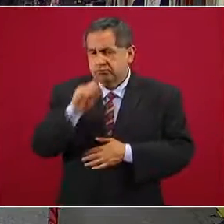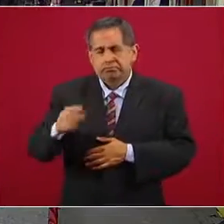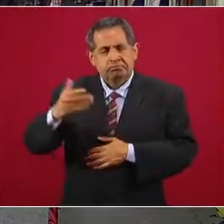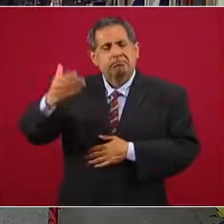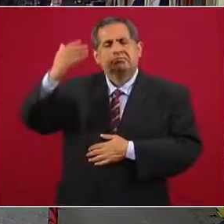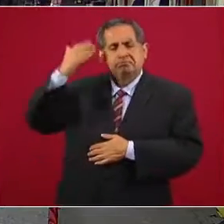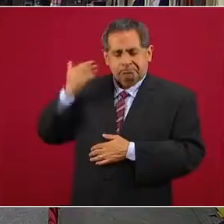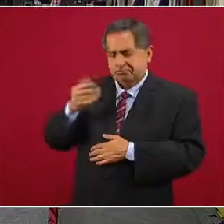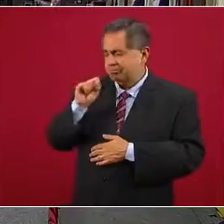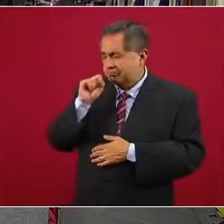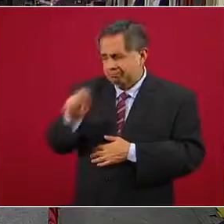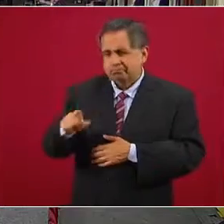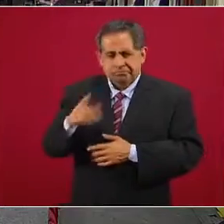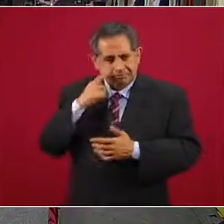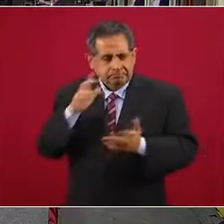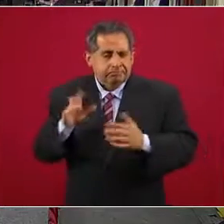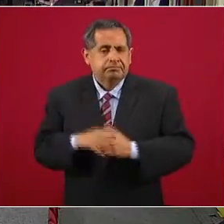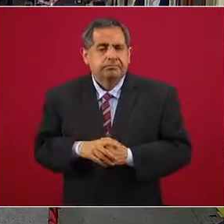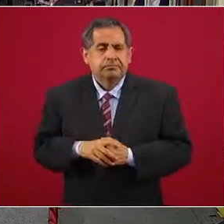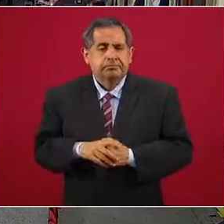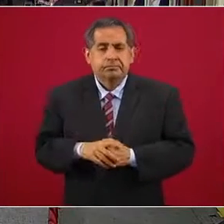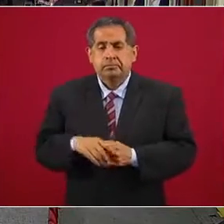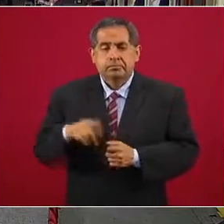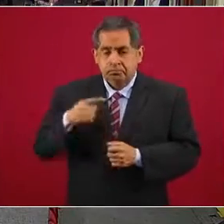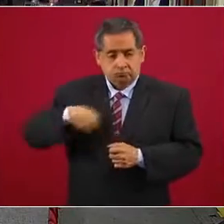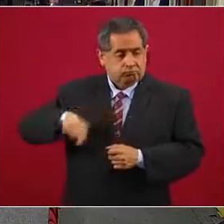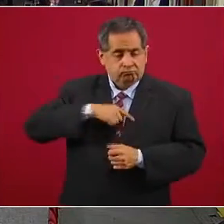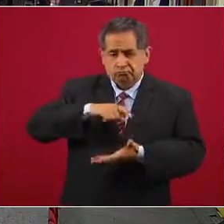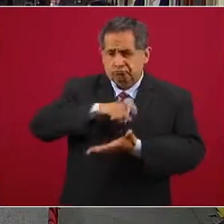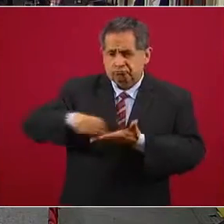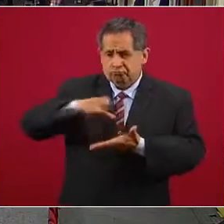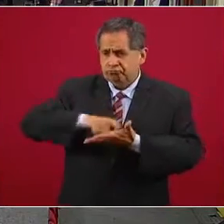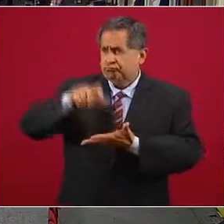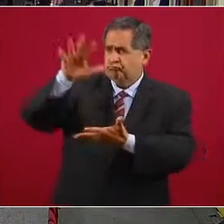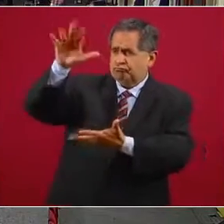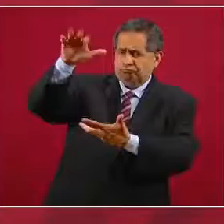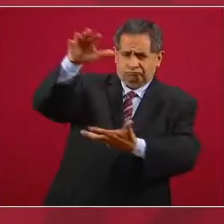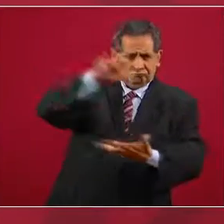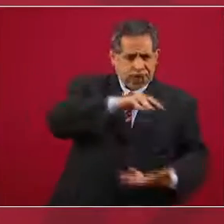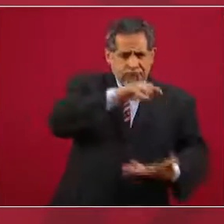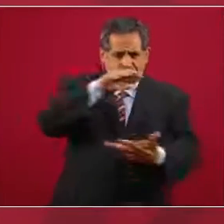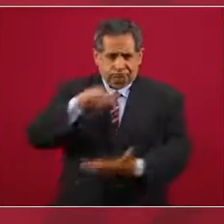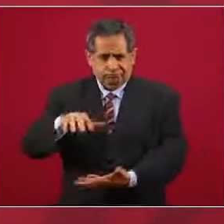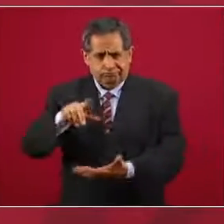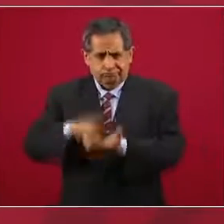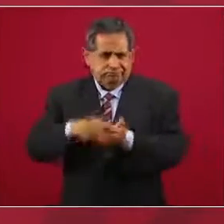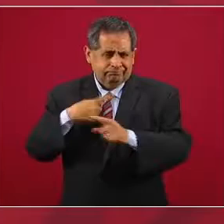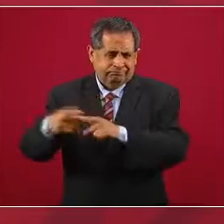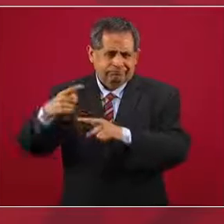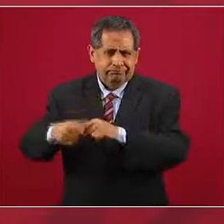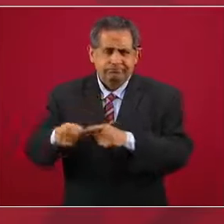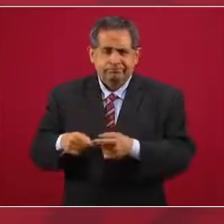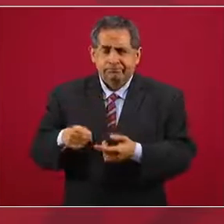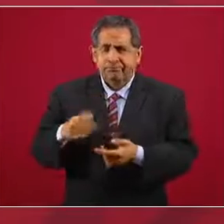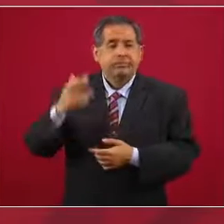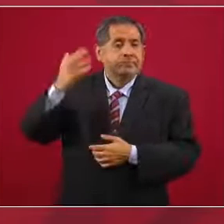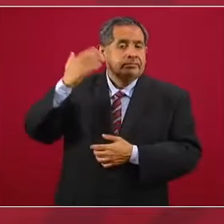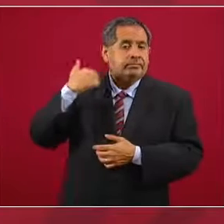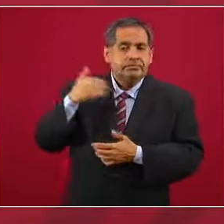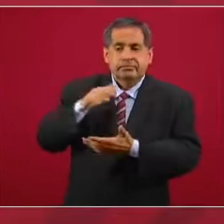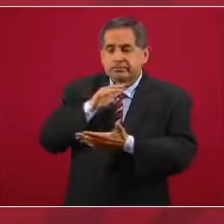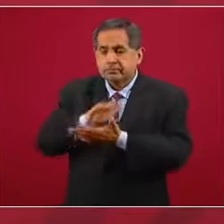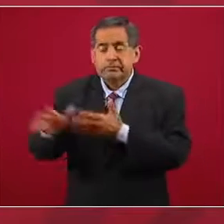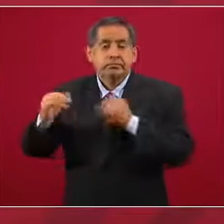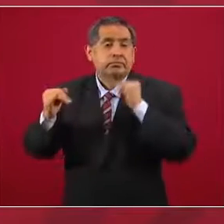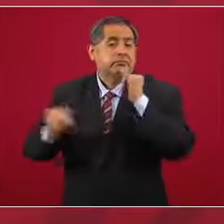pasado. A pesar de la compra consolidada y tomando en cuenta el desabasto que existe a